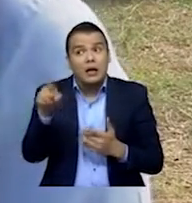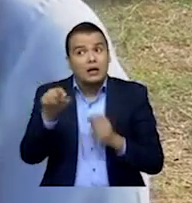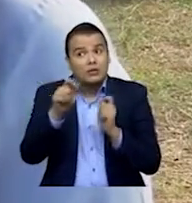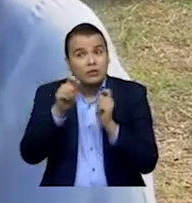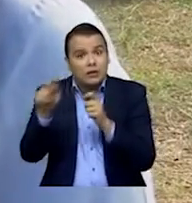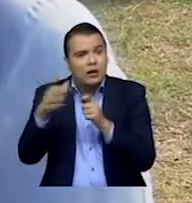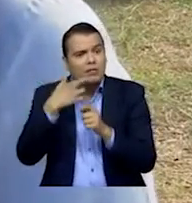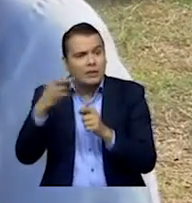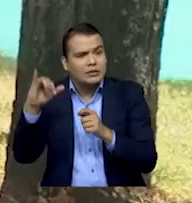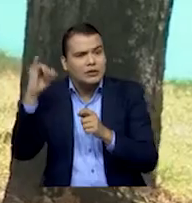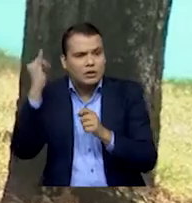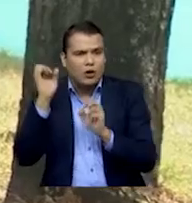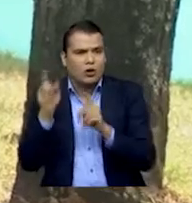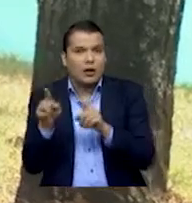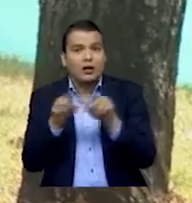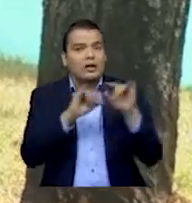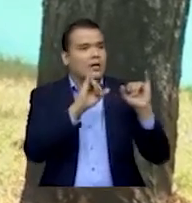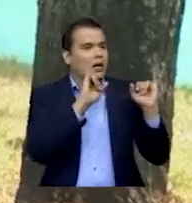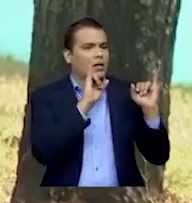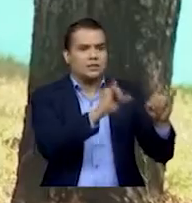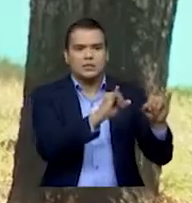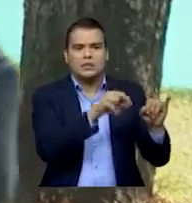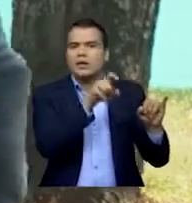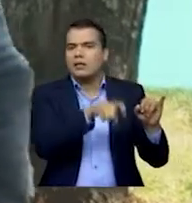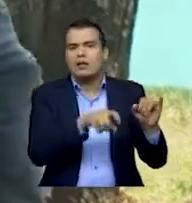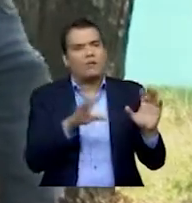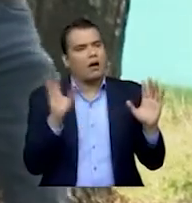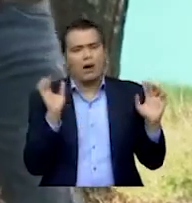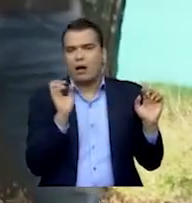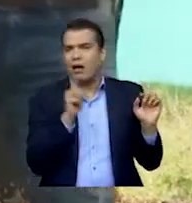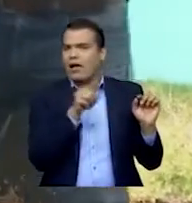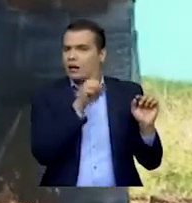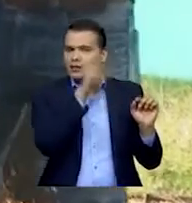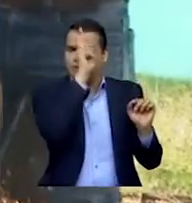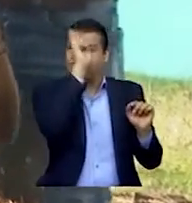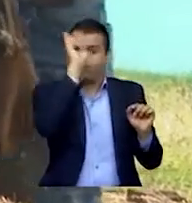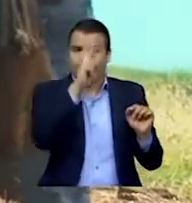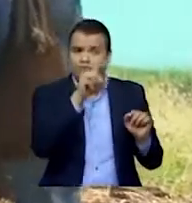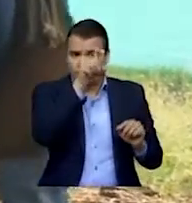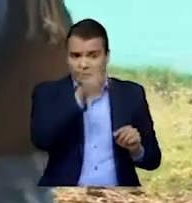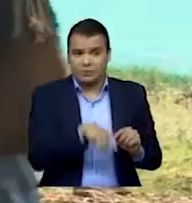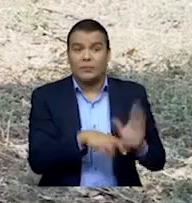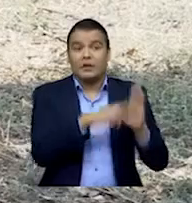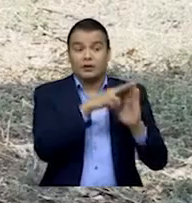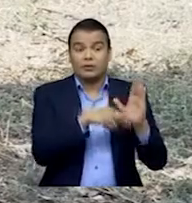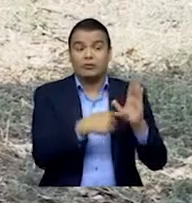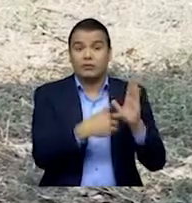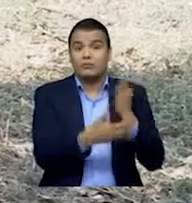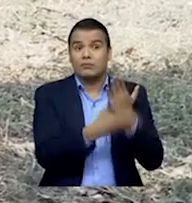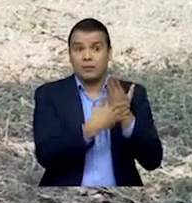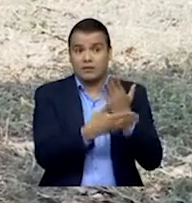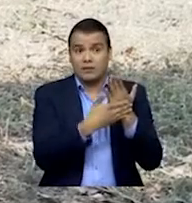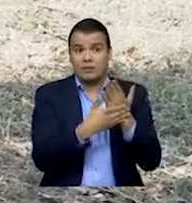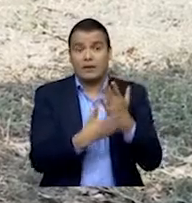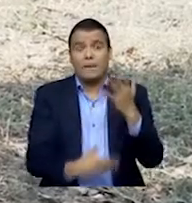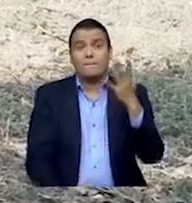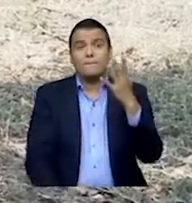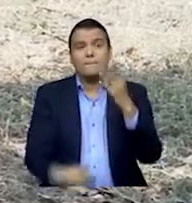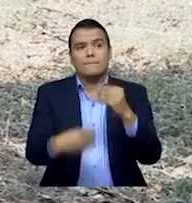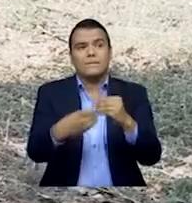que no te intervengan árboles que definitivamente no estaban contemplados en la recolección es importante hacer claridad